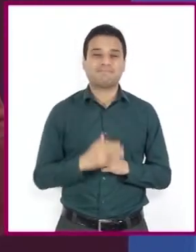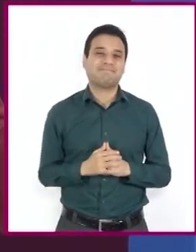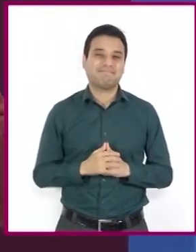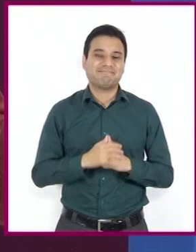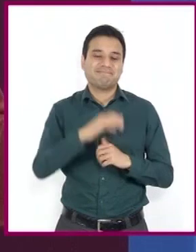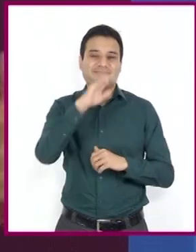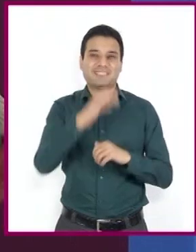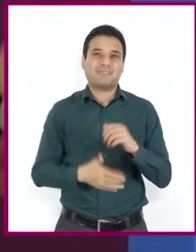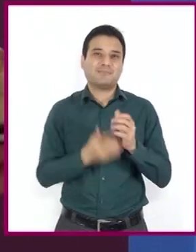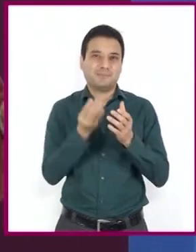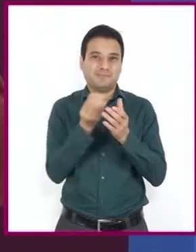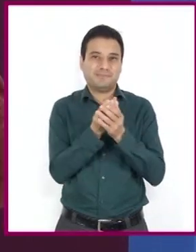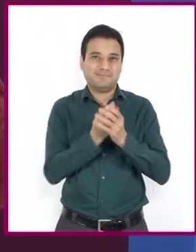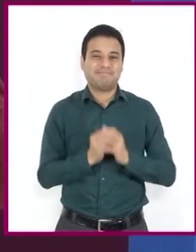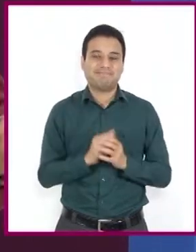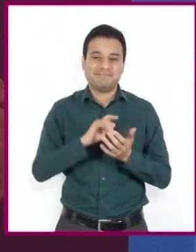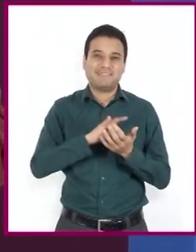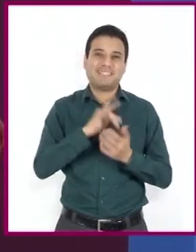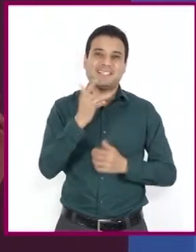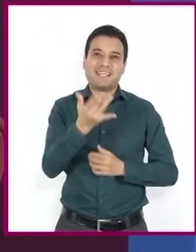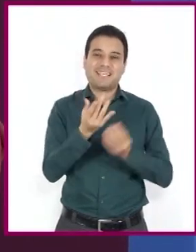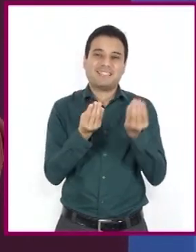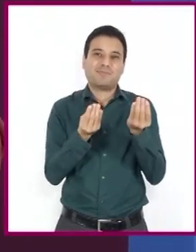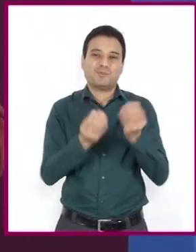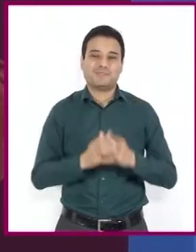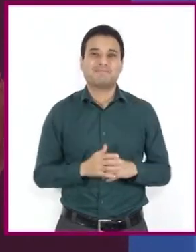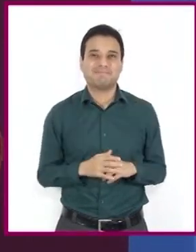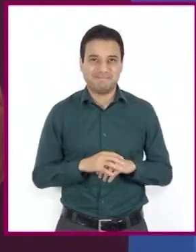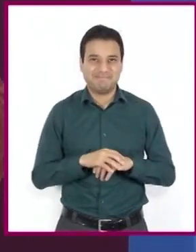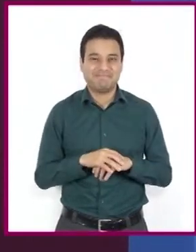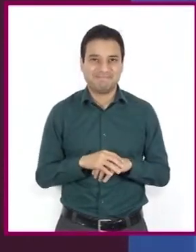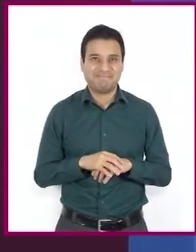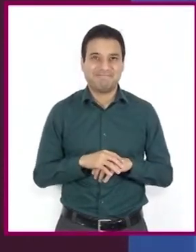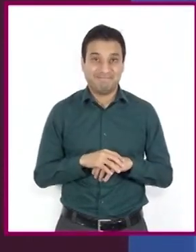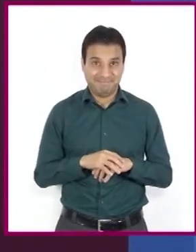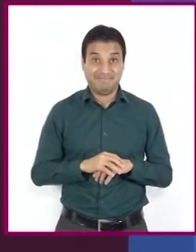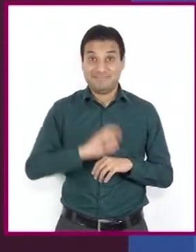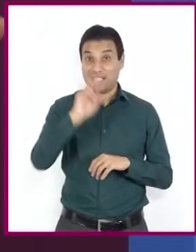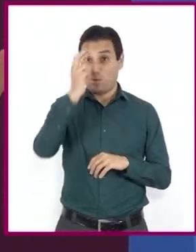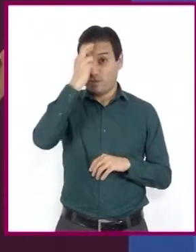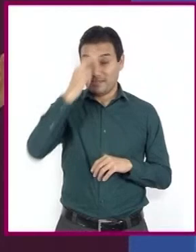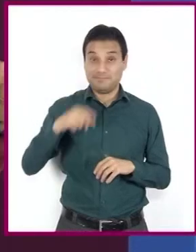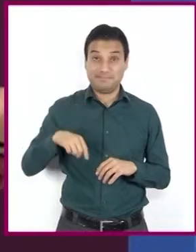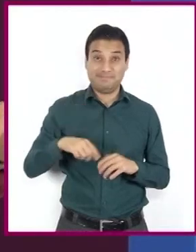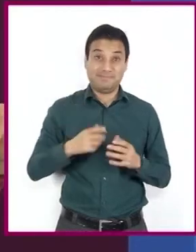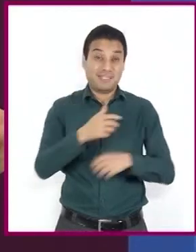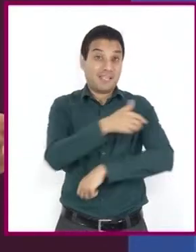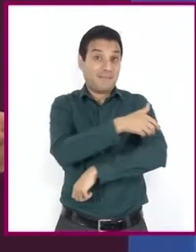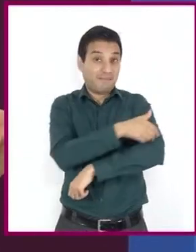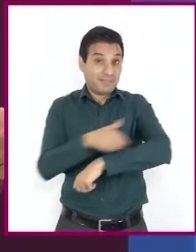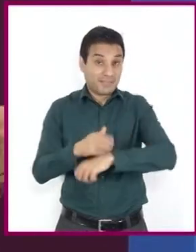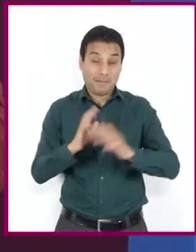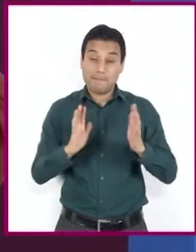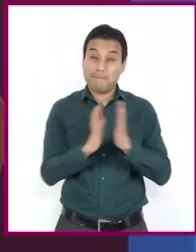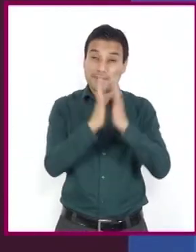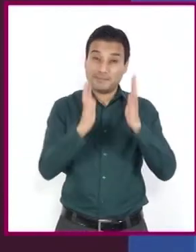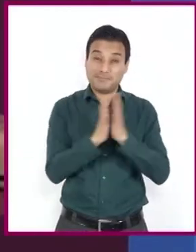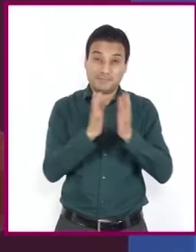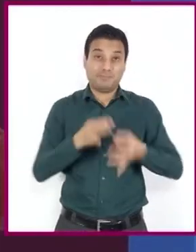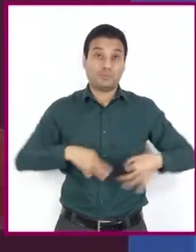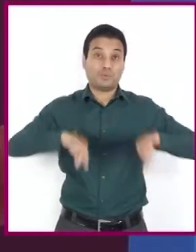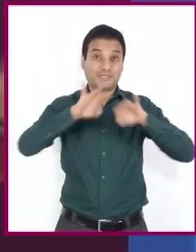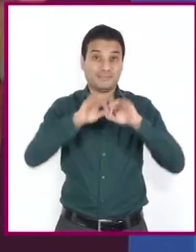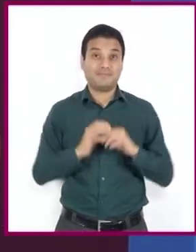hemos terminado. Muchas gracias por acompañarme. Recuerden que la participación de la familia es importante